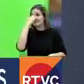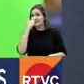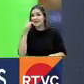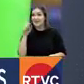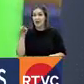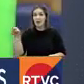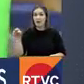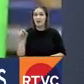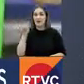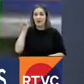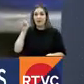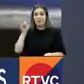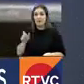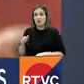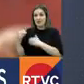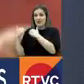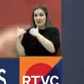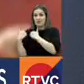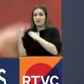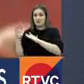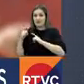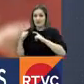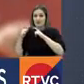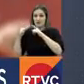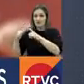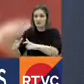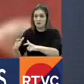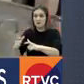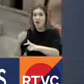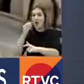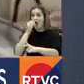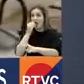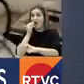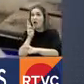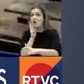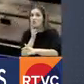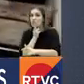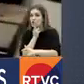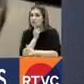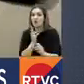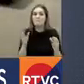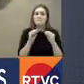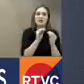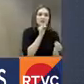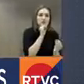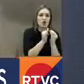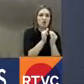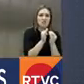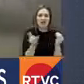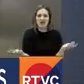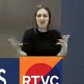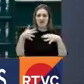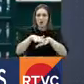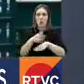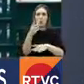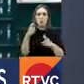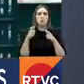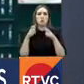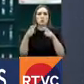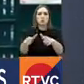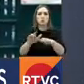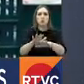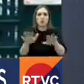ahorrar costos, la merienda y el almuerzo están siendo entregados en un solo plato. Y aquí en el corregimiento de